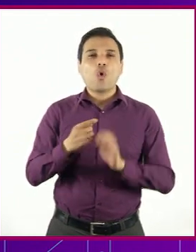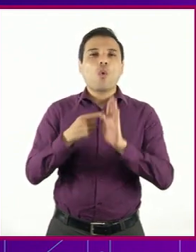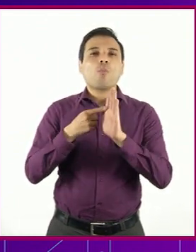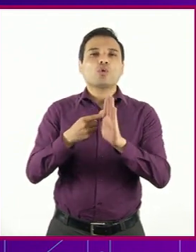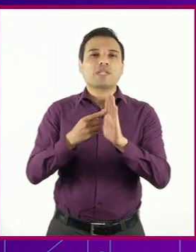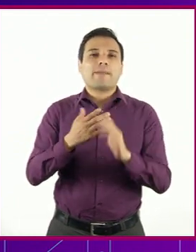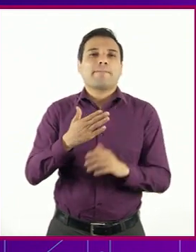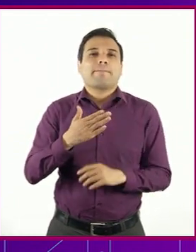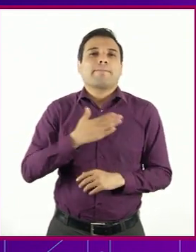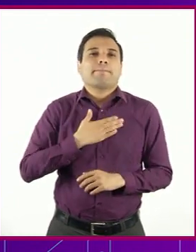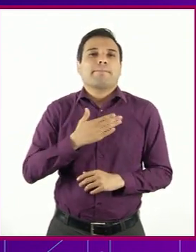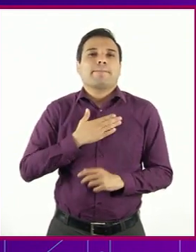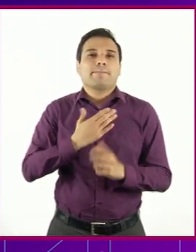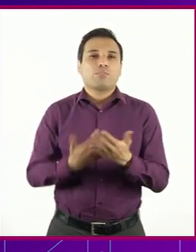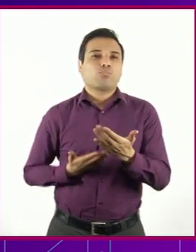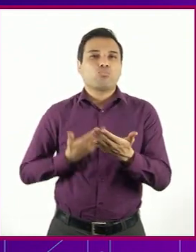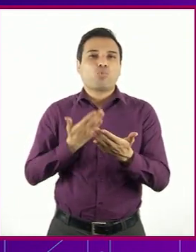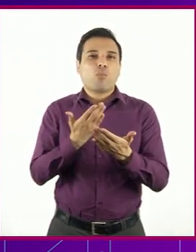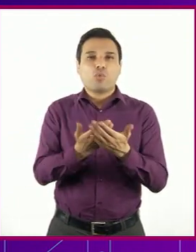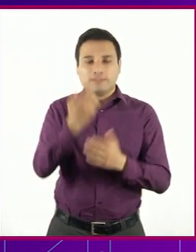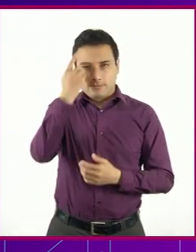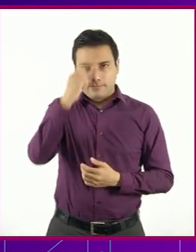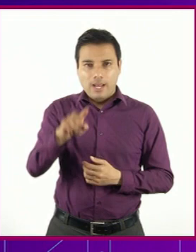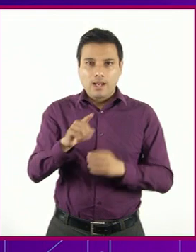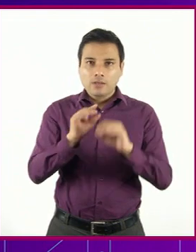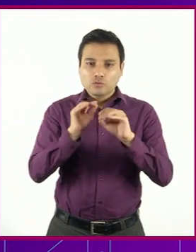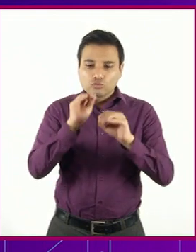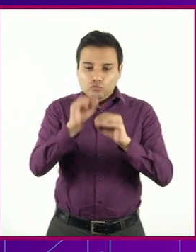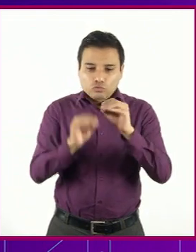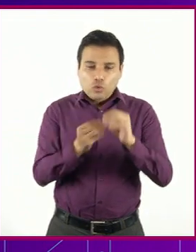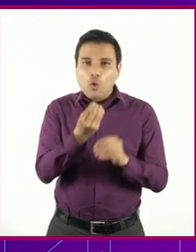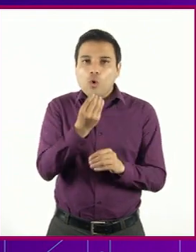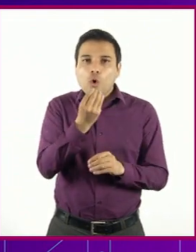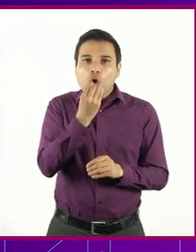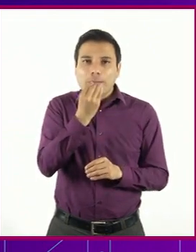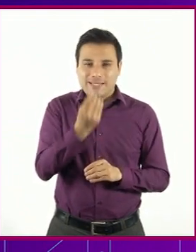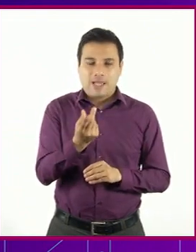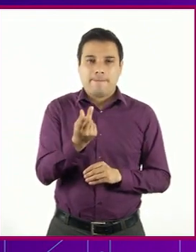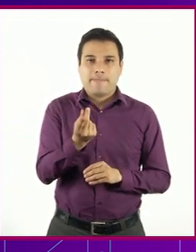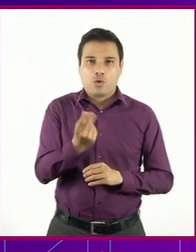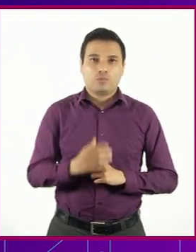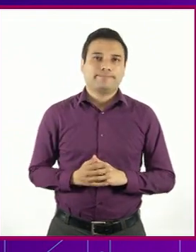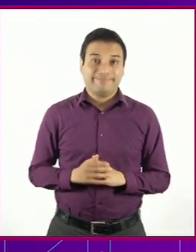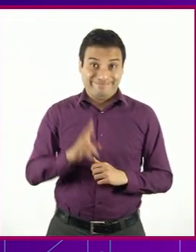mi propuesta de diseño para el dispensador de alimento para perros.